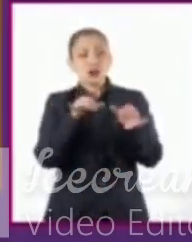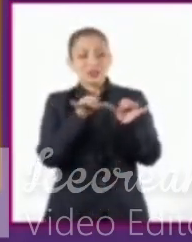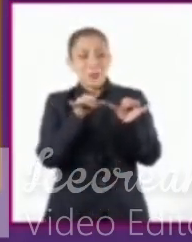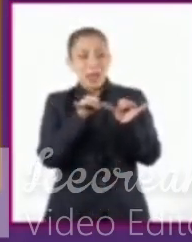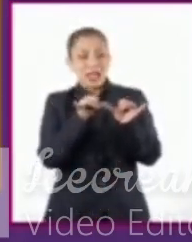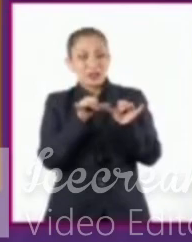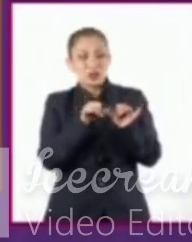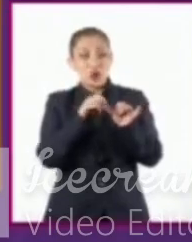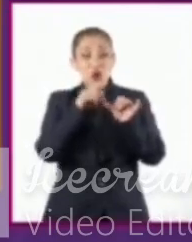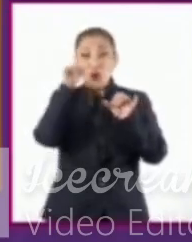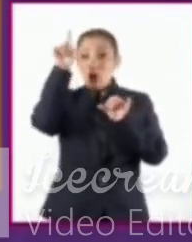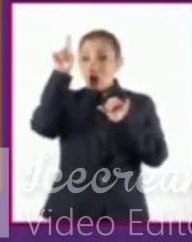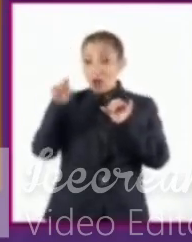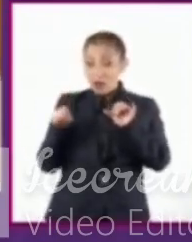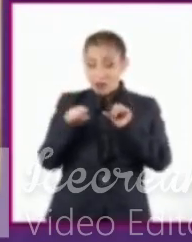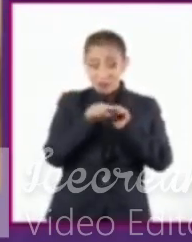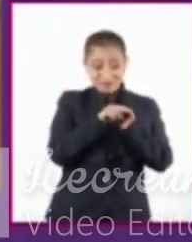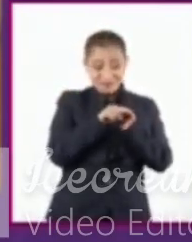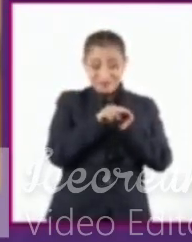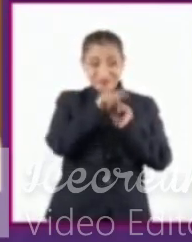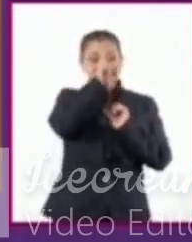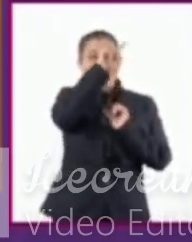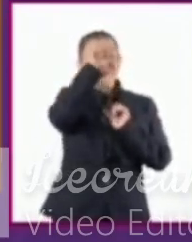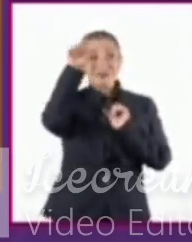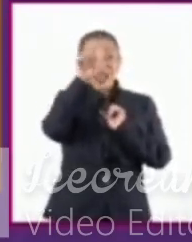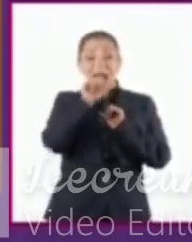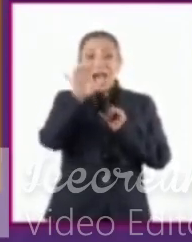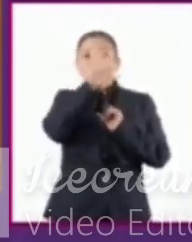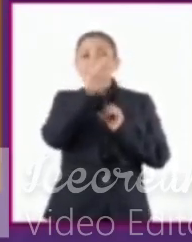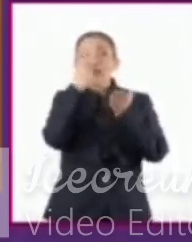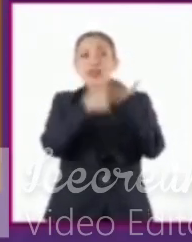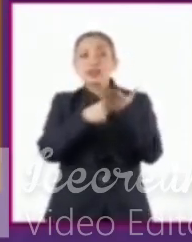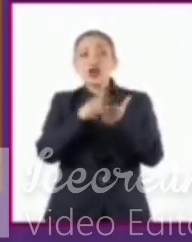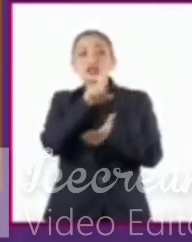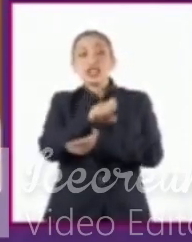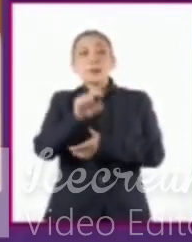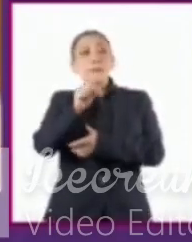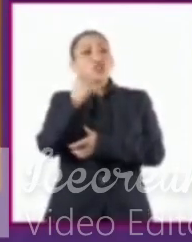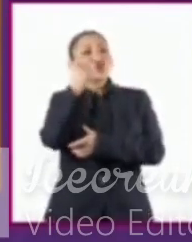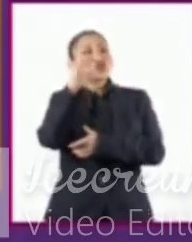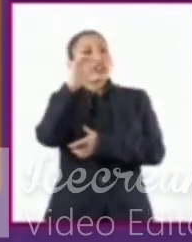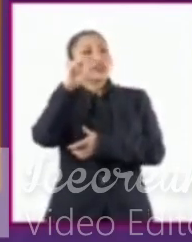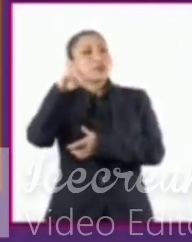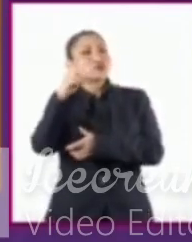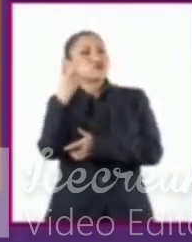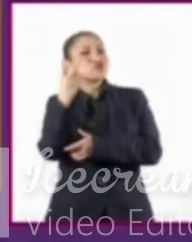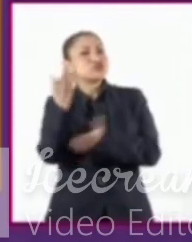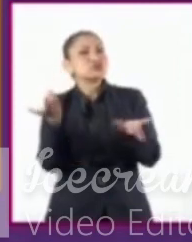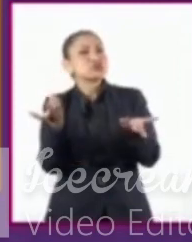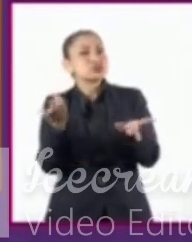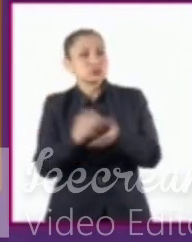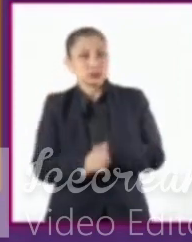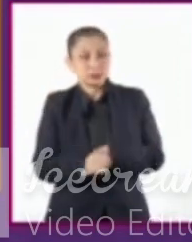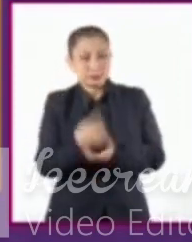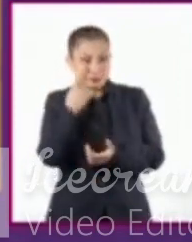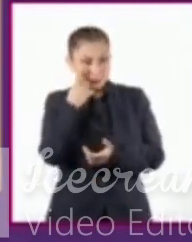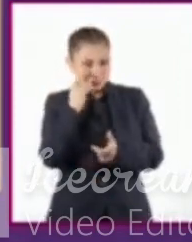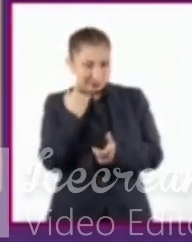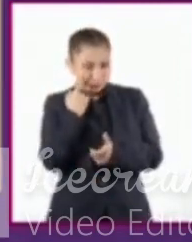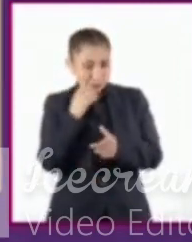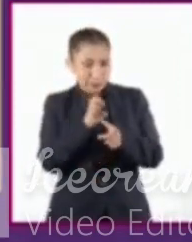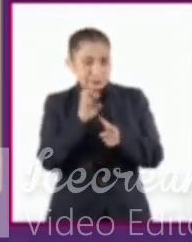medidas de los lados de un tablero de ajedrez si su área es de 121 centímetros cuadrados?